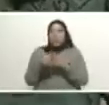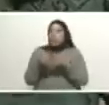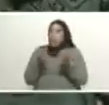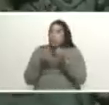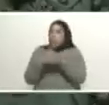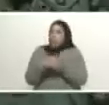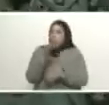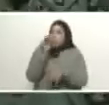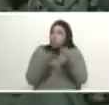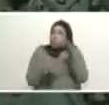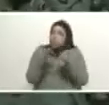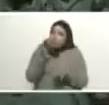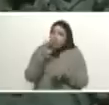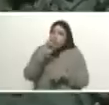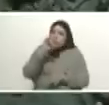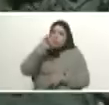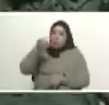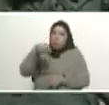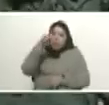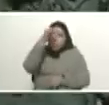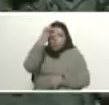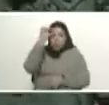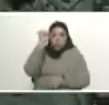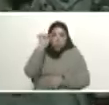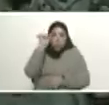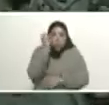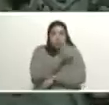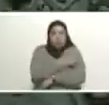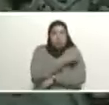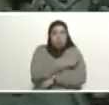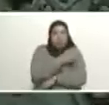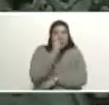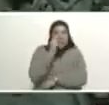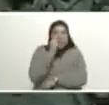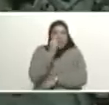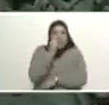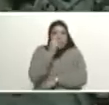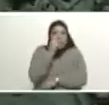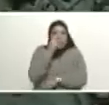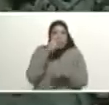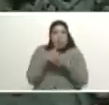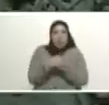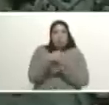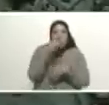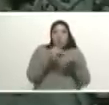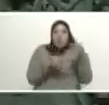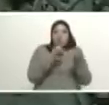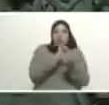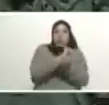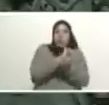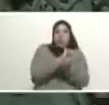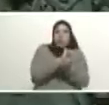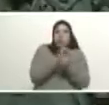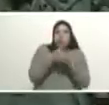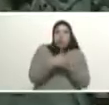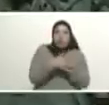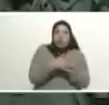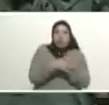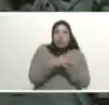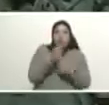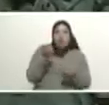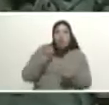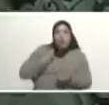la justicia, Julio Borges. Hoy prófugo de la justicia por varios delitos, incluyendo el delito de intento